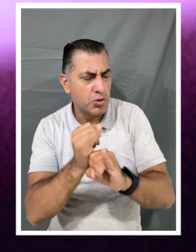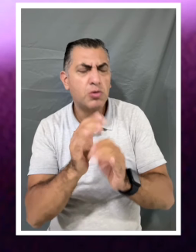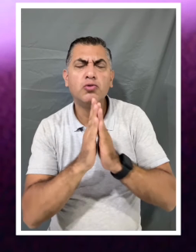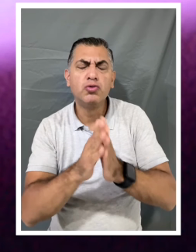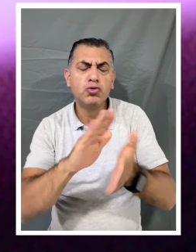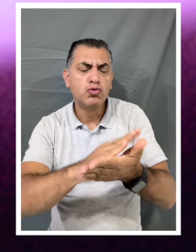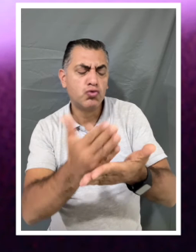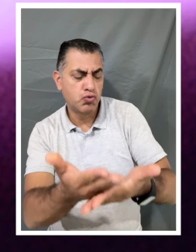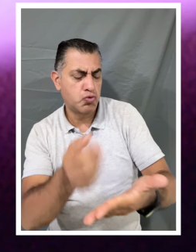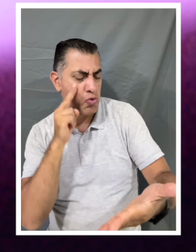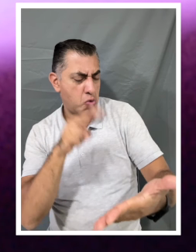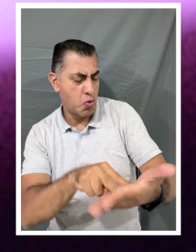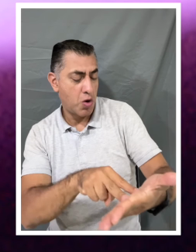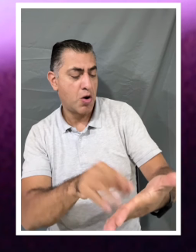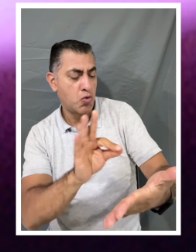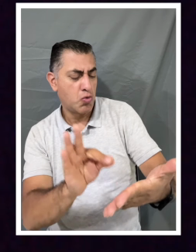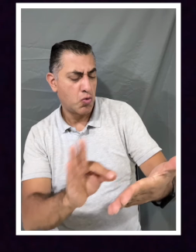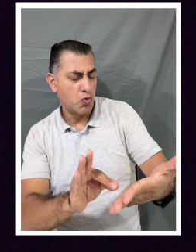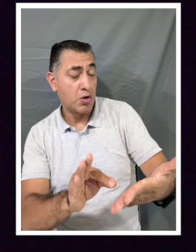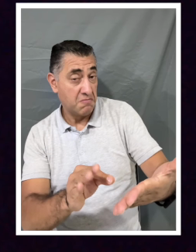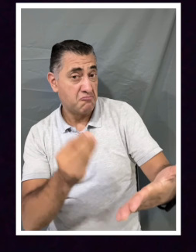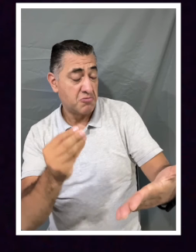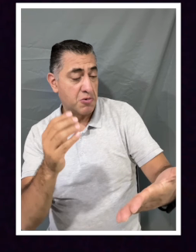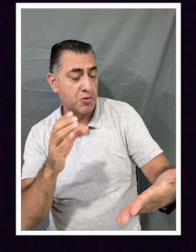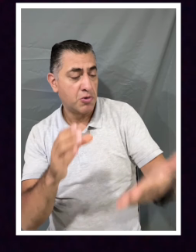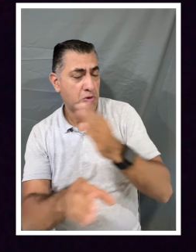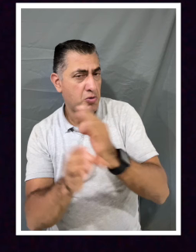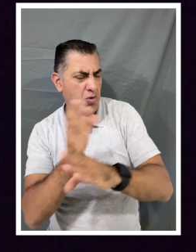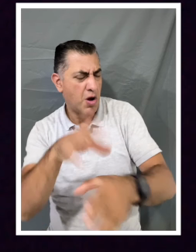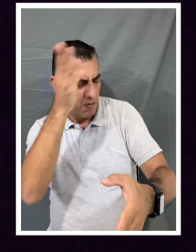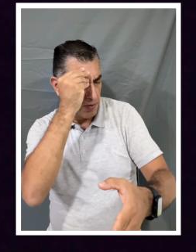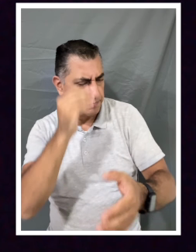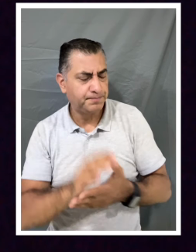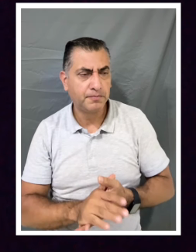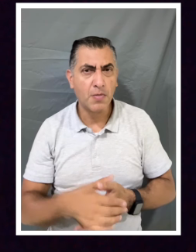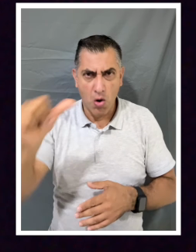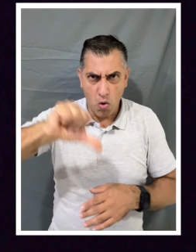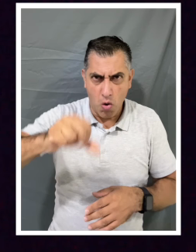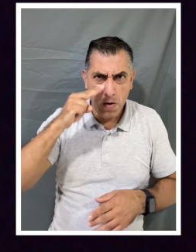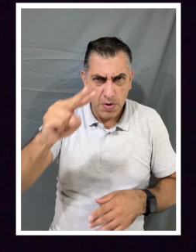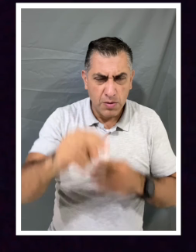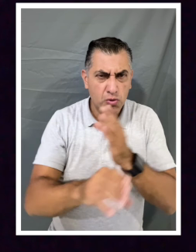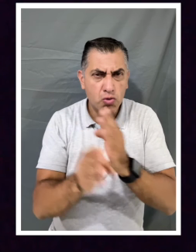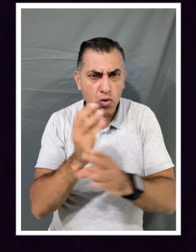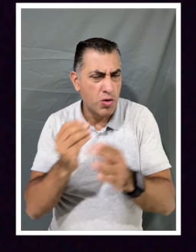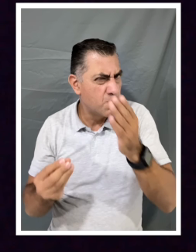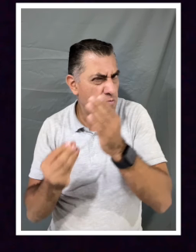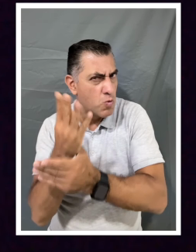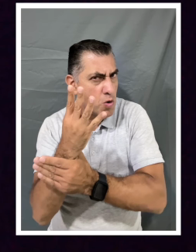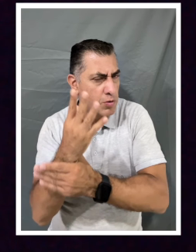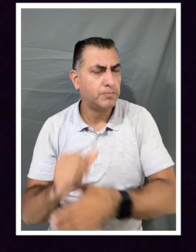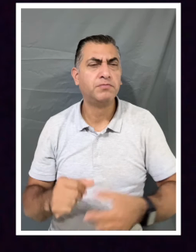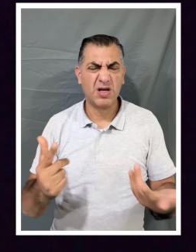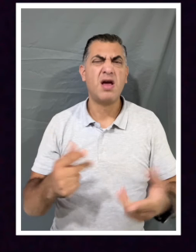puedas anotar para que puedas seguir aprendiendo hemos visto cosas muy hermosas en esta serie pero hoy vamos a ver algo nuevo hoy Yo quiero